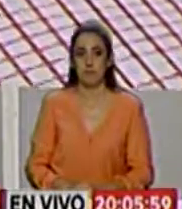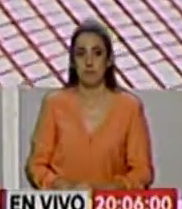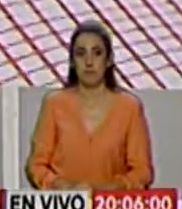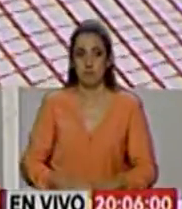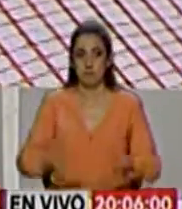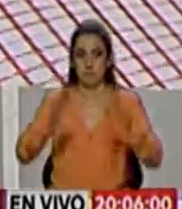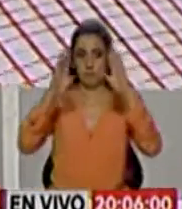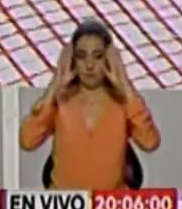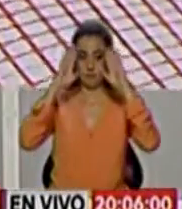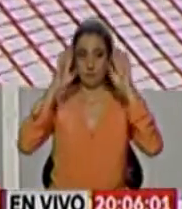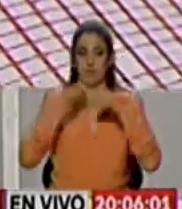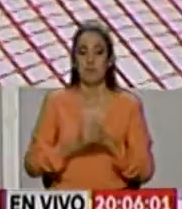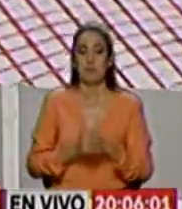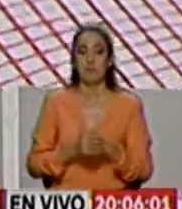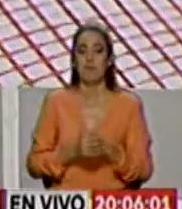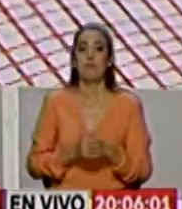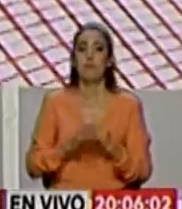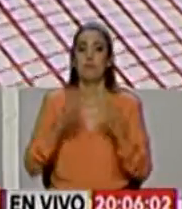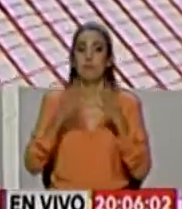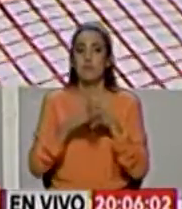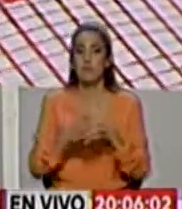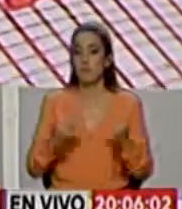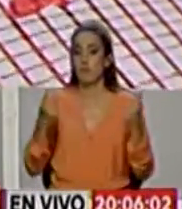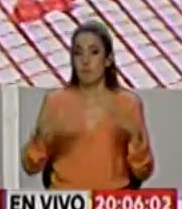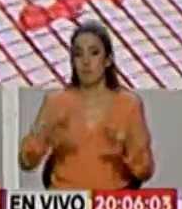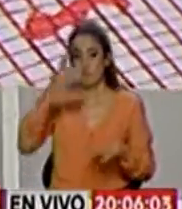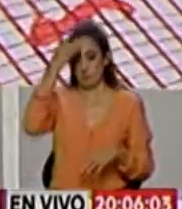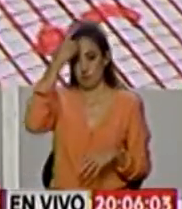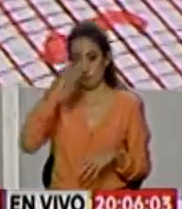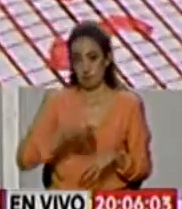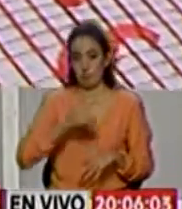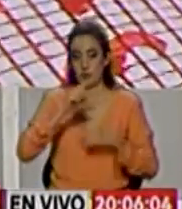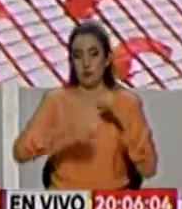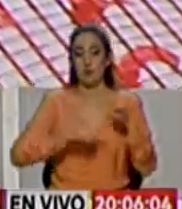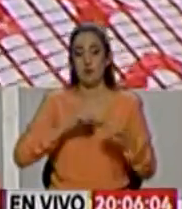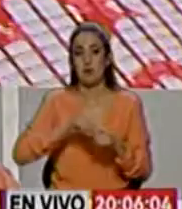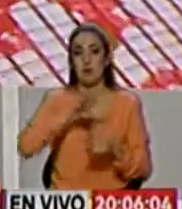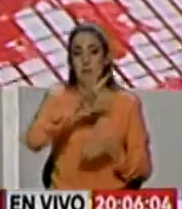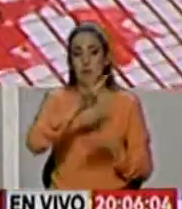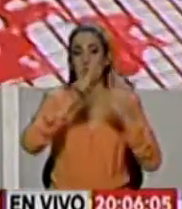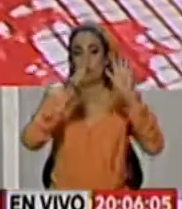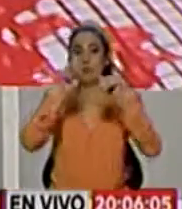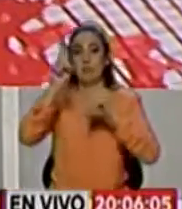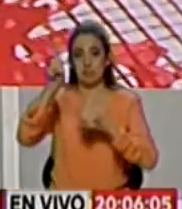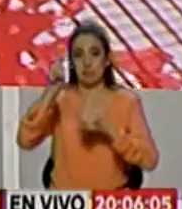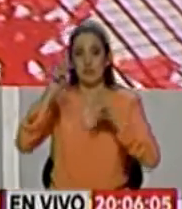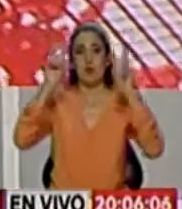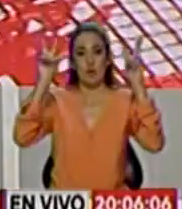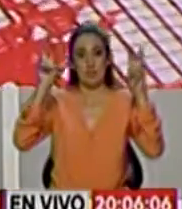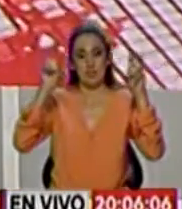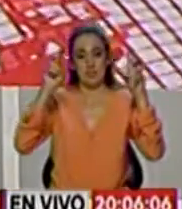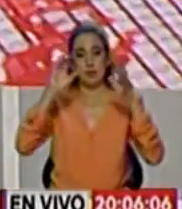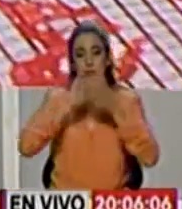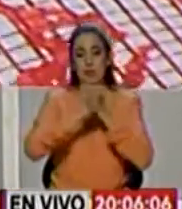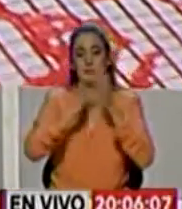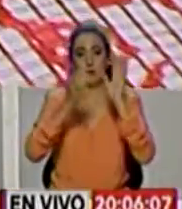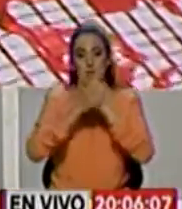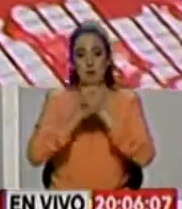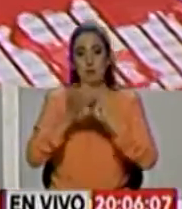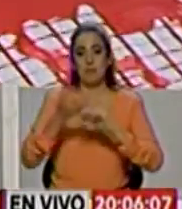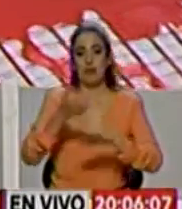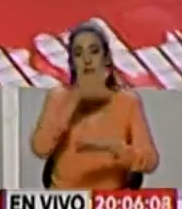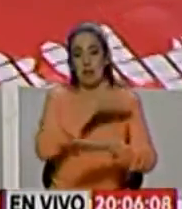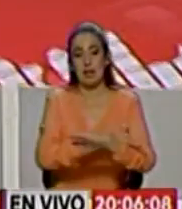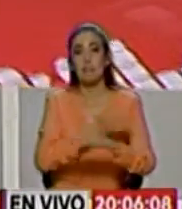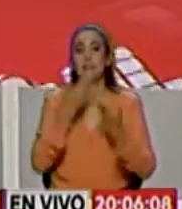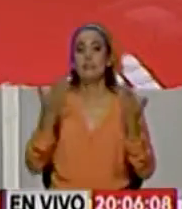Mucha atención, la Junta Monetaria resolvió dejar sin efecto la resolución 471, adoptada en noviembre del año pasado,